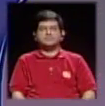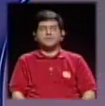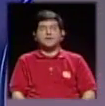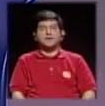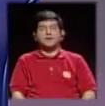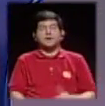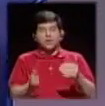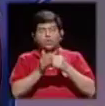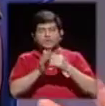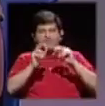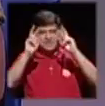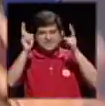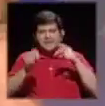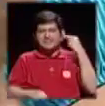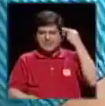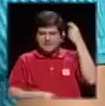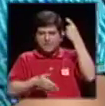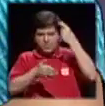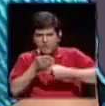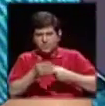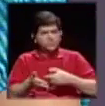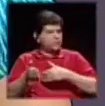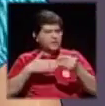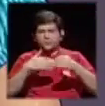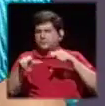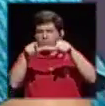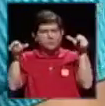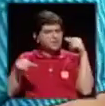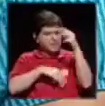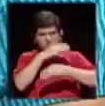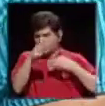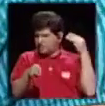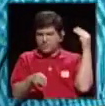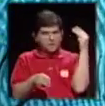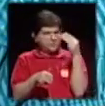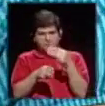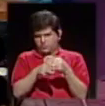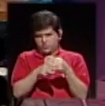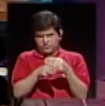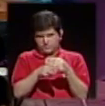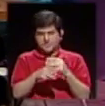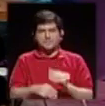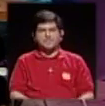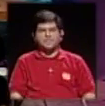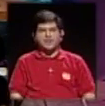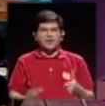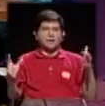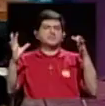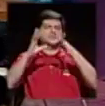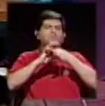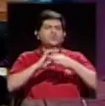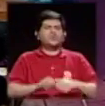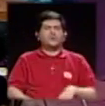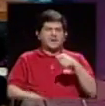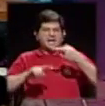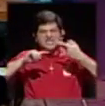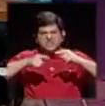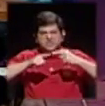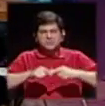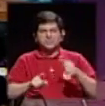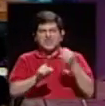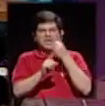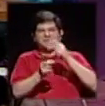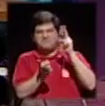Volvamos a ese tema de dictaduras en América Latina, bueno, en cualquier lugar del mundo, ¿verdad? Uh-huh. esa vinculación con la tortura y la violencia